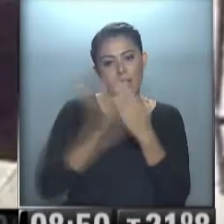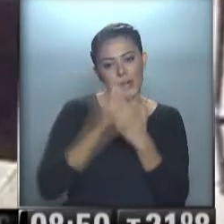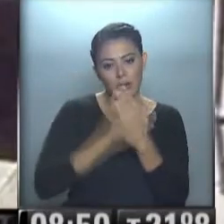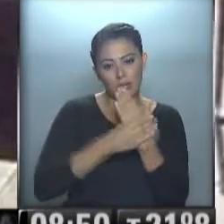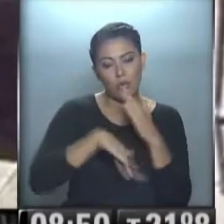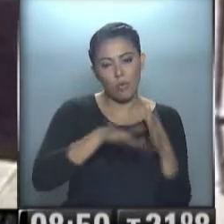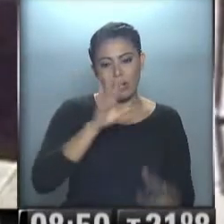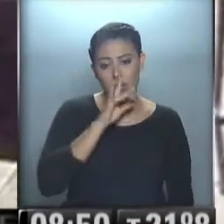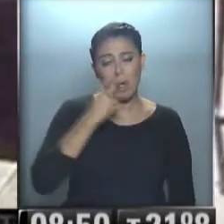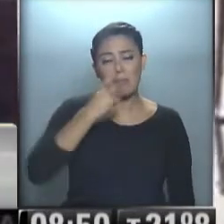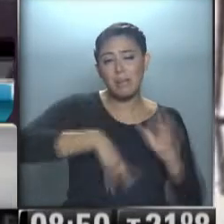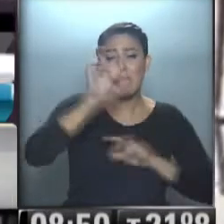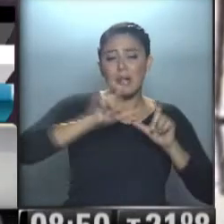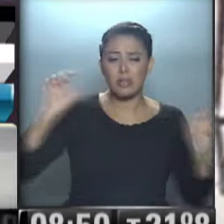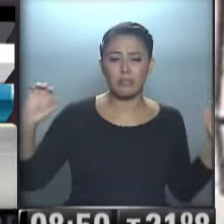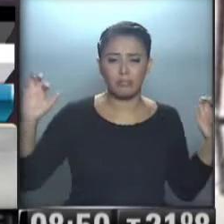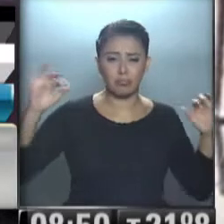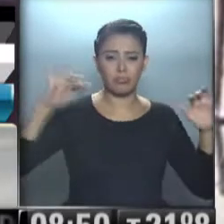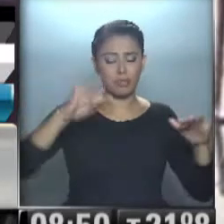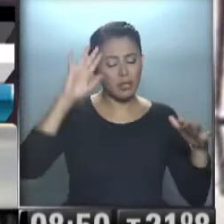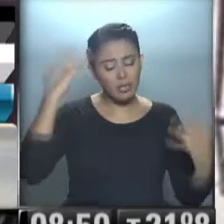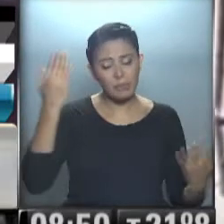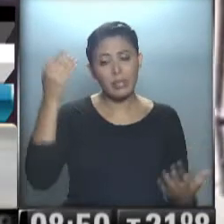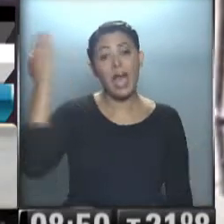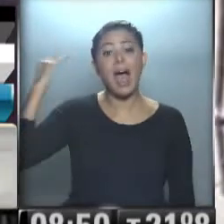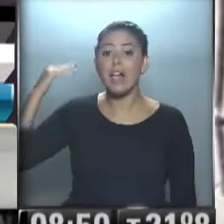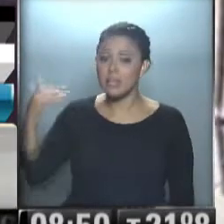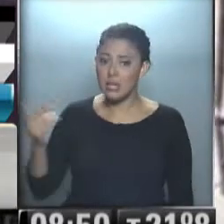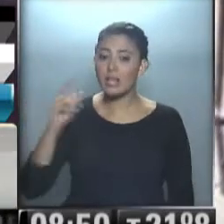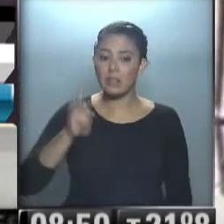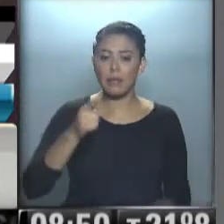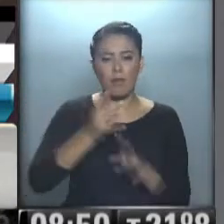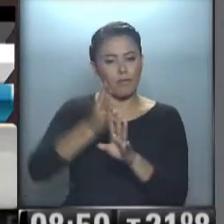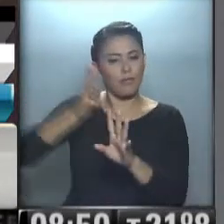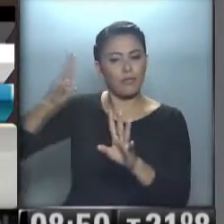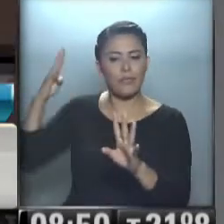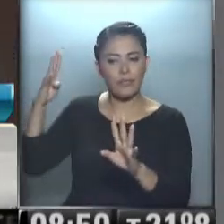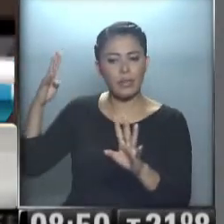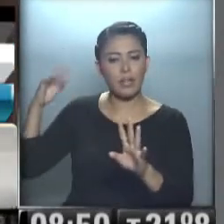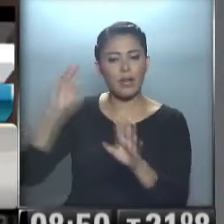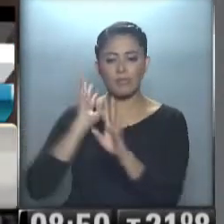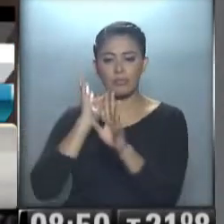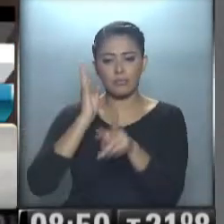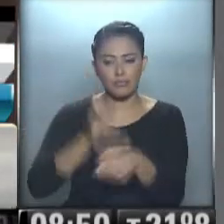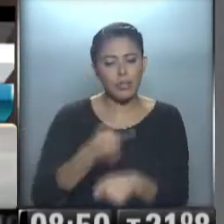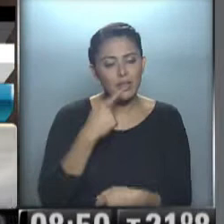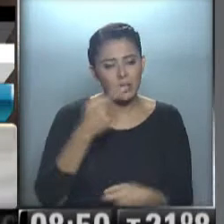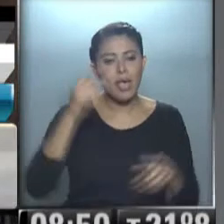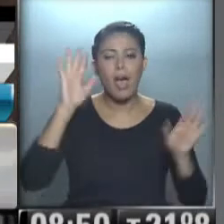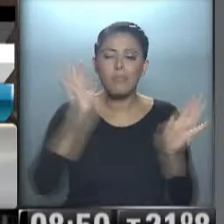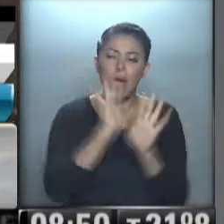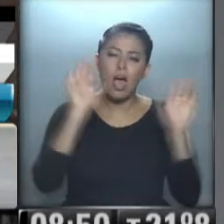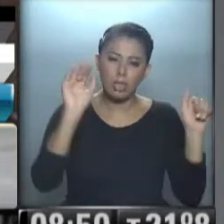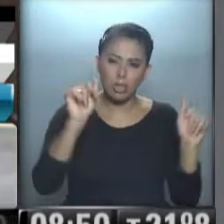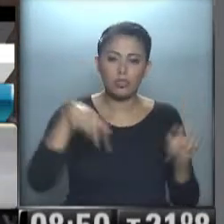miles de israelíes lo despidieron en el día de ayer e hicieron fila para decirle el último adiós hallaron en la